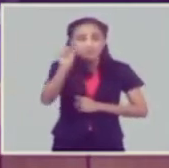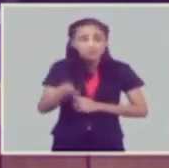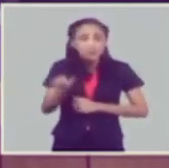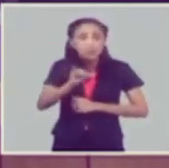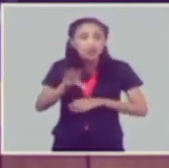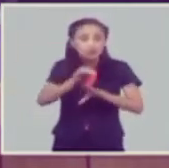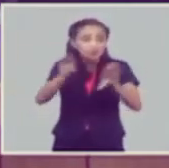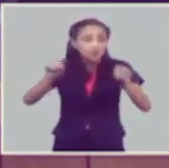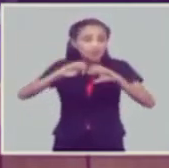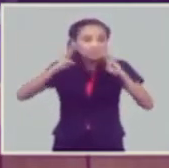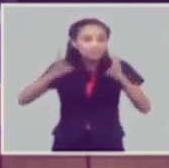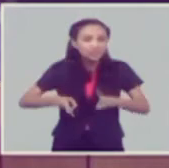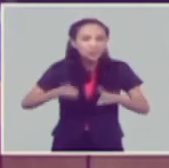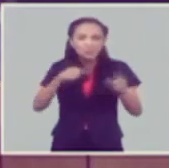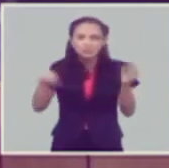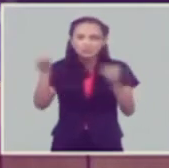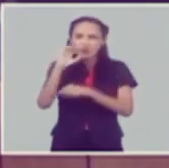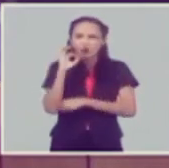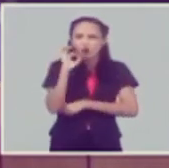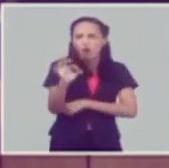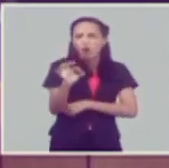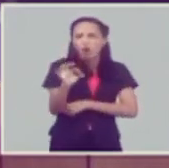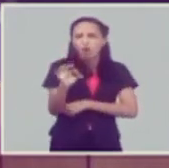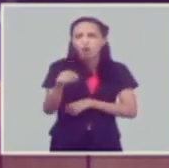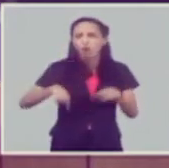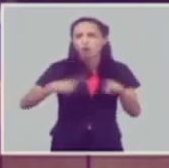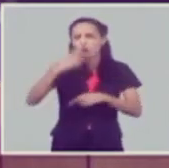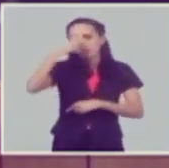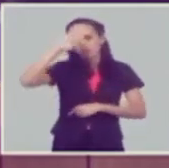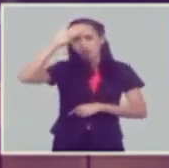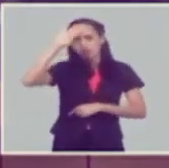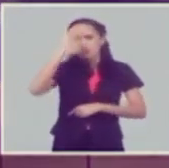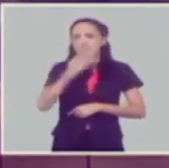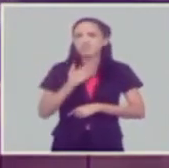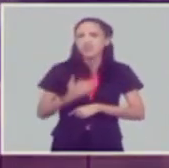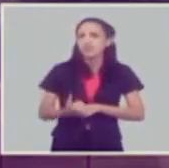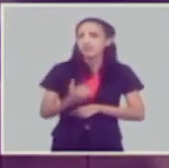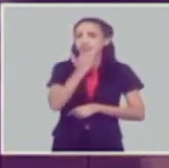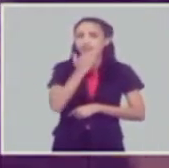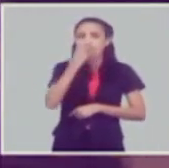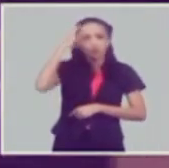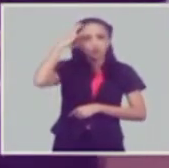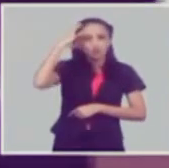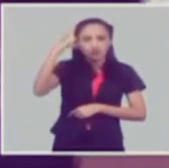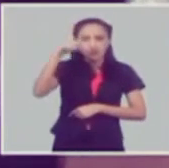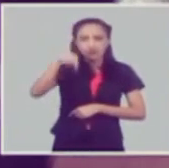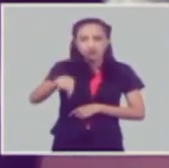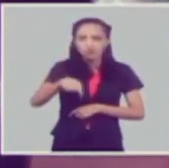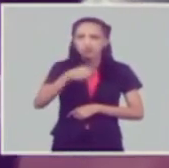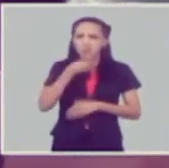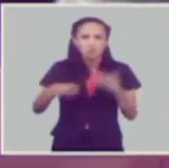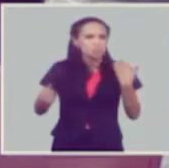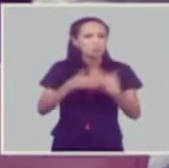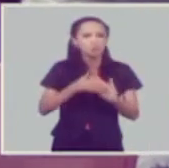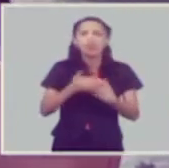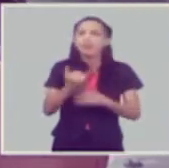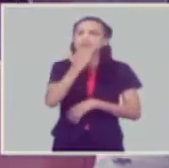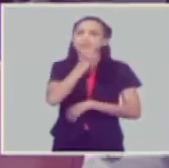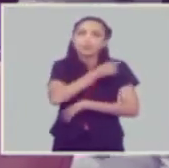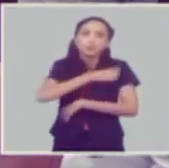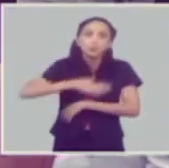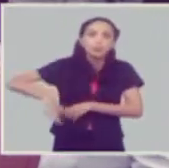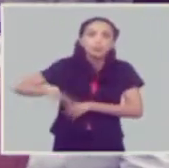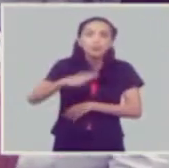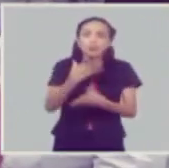redes, convocados por el odio, el revanchismo y el deseo de dañar a un gobierno, aunque eso signifique dañar a todo el pueblo,